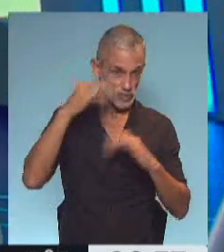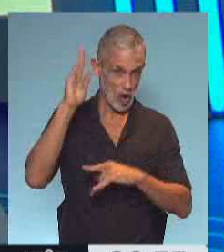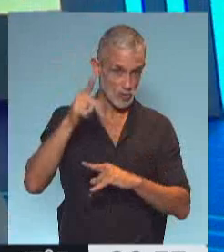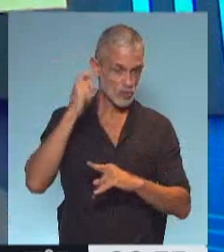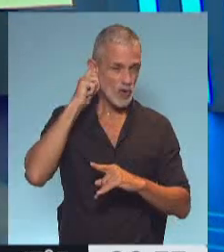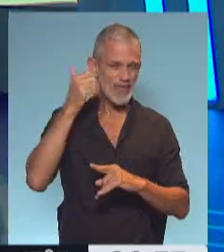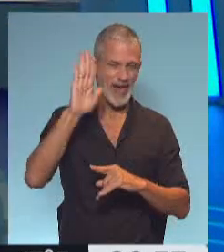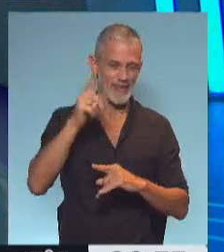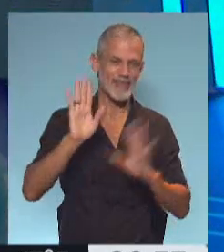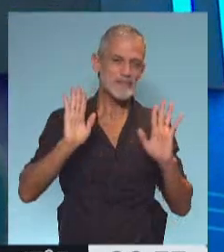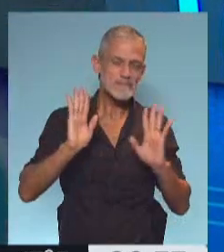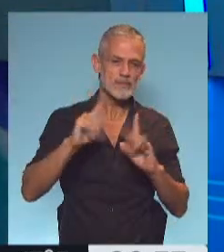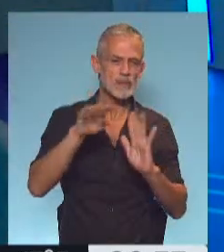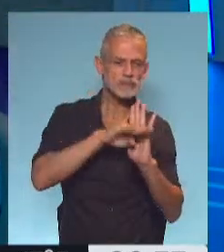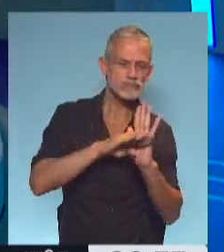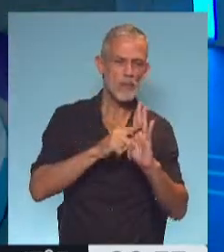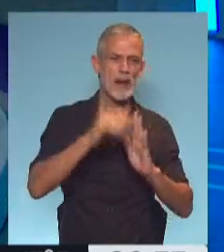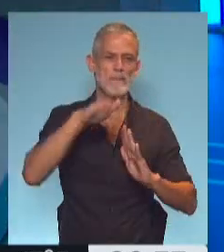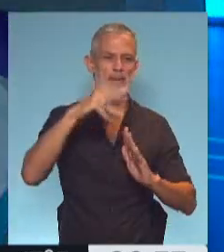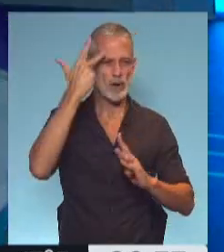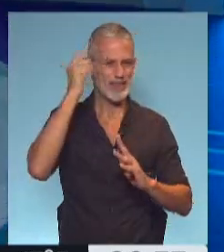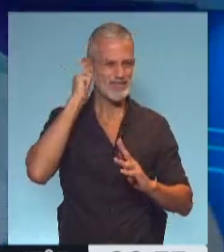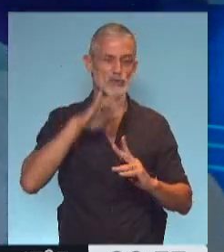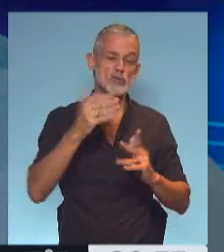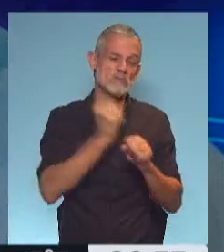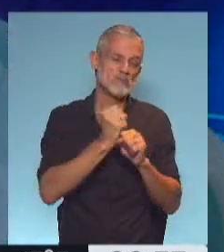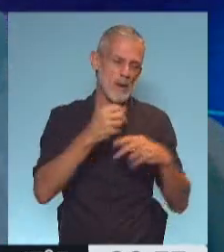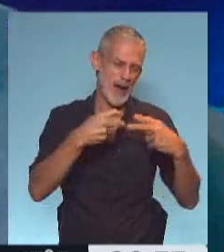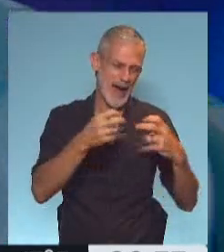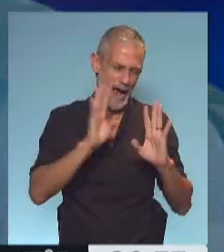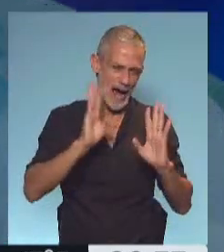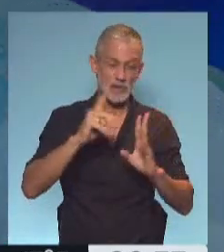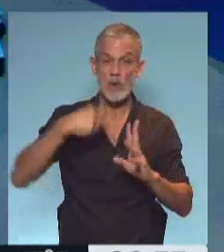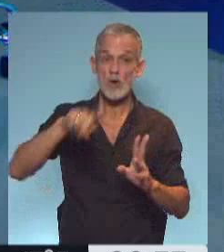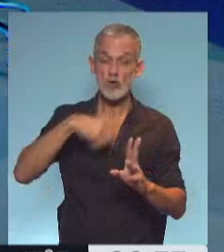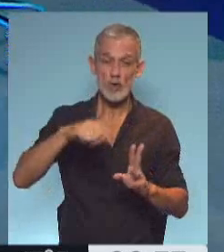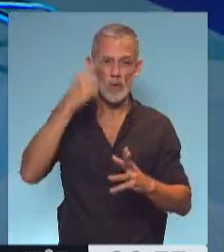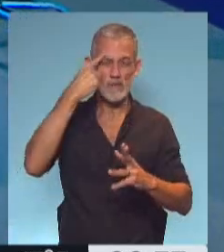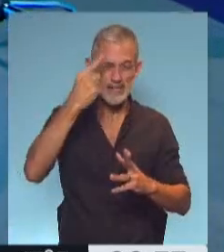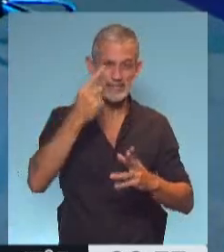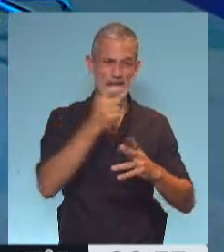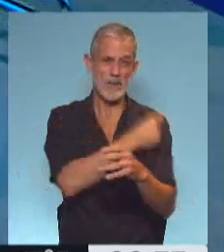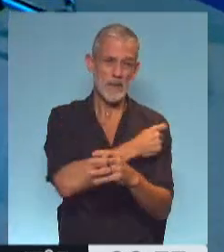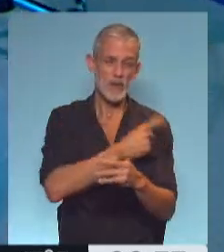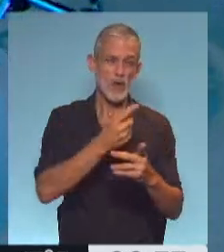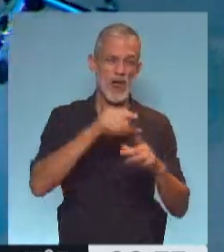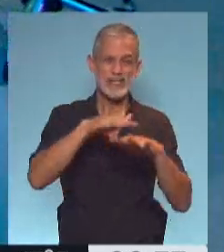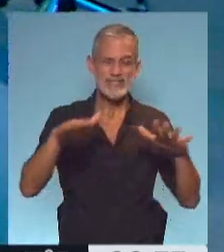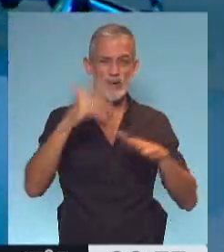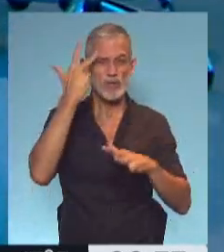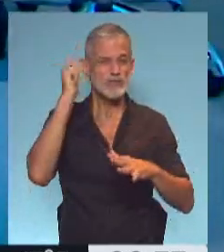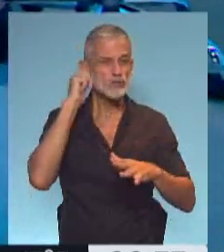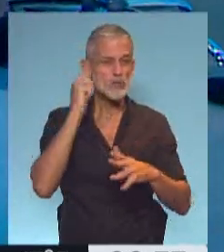hay protocolos trabajándose para menores de 18. Lo que ocurre es que nosotros pensar en chicos de 18